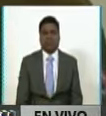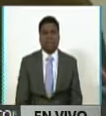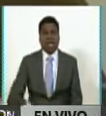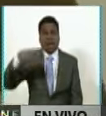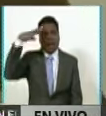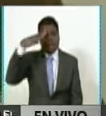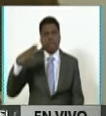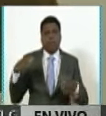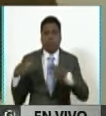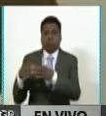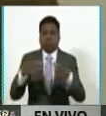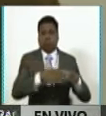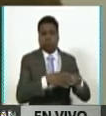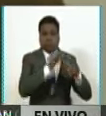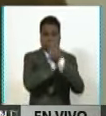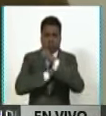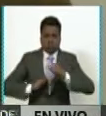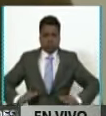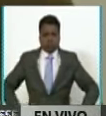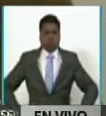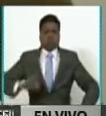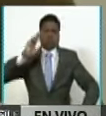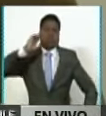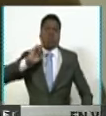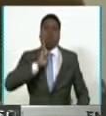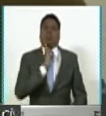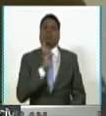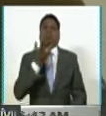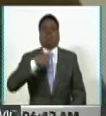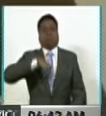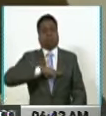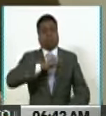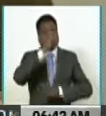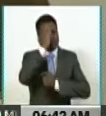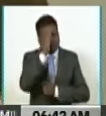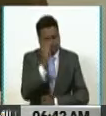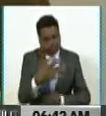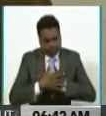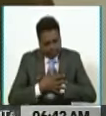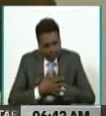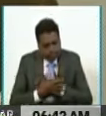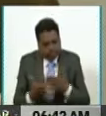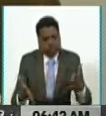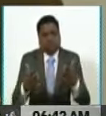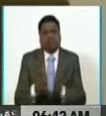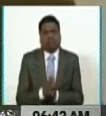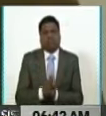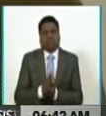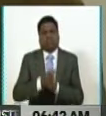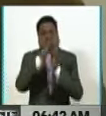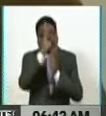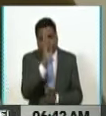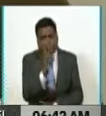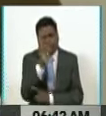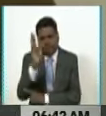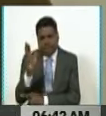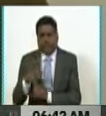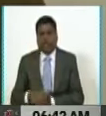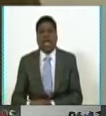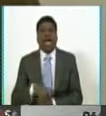Nacional Bolivariana, estamos rindiendo honores y homenajes a este héroe de la